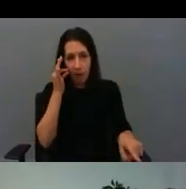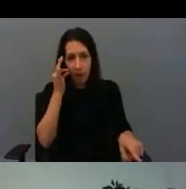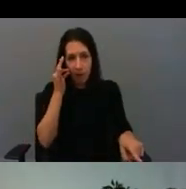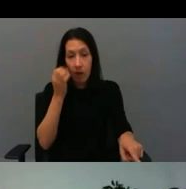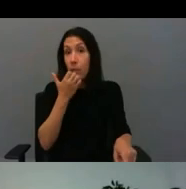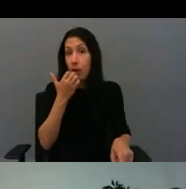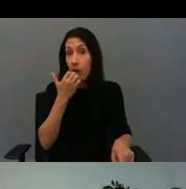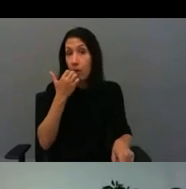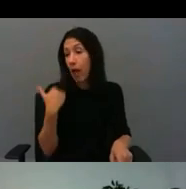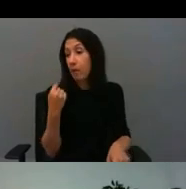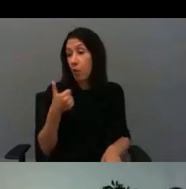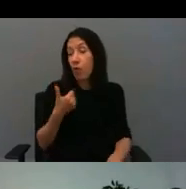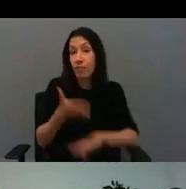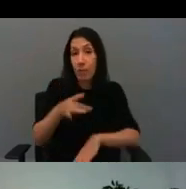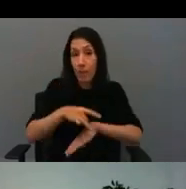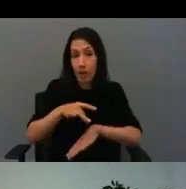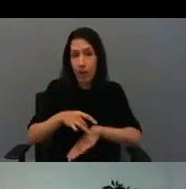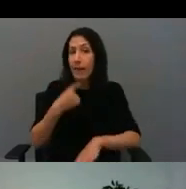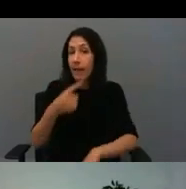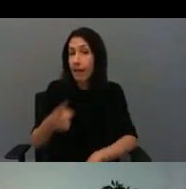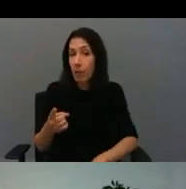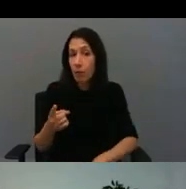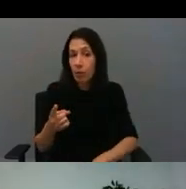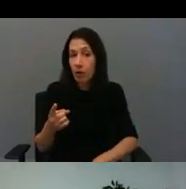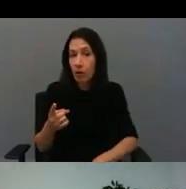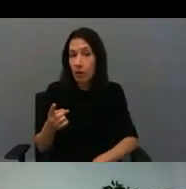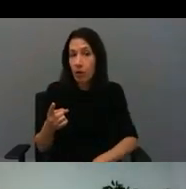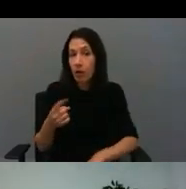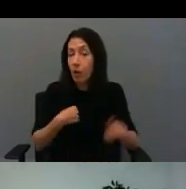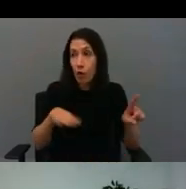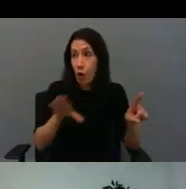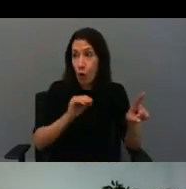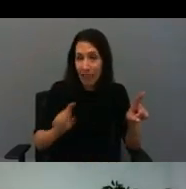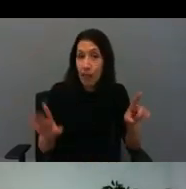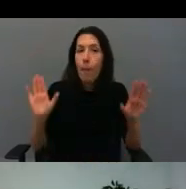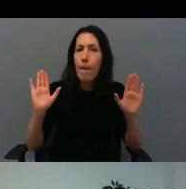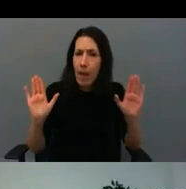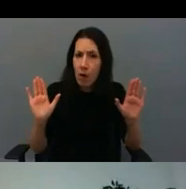médico y pues le decimos, no te va a entender, pero